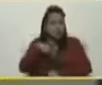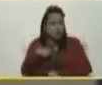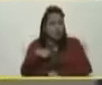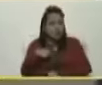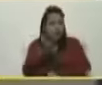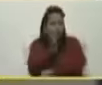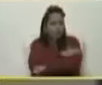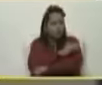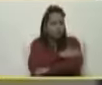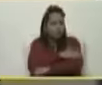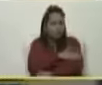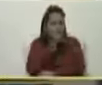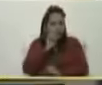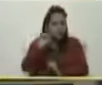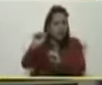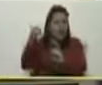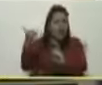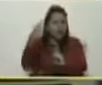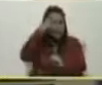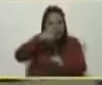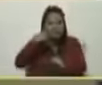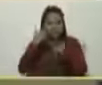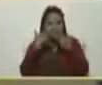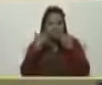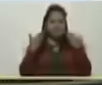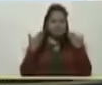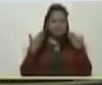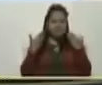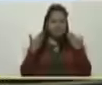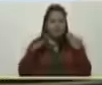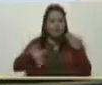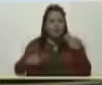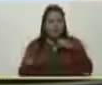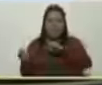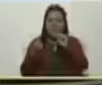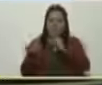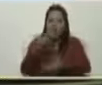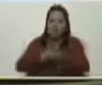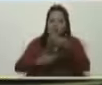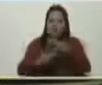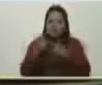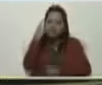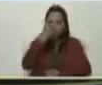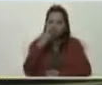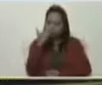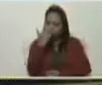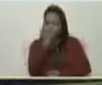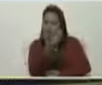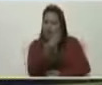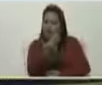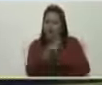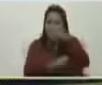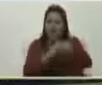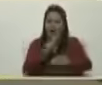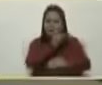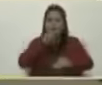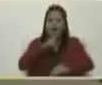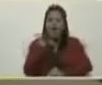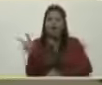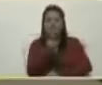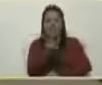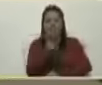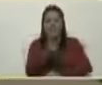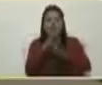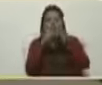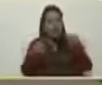momento, hoy estamos aquí dando la cara por un diálogo real, dando la cara para construir la mejor Venezuela que